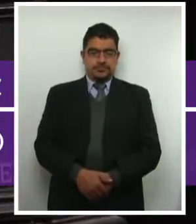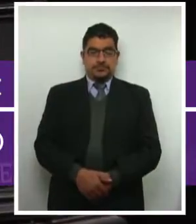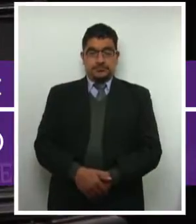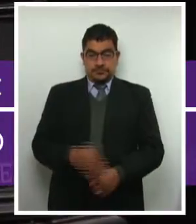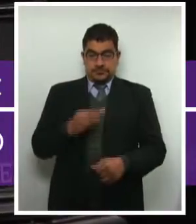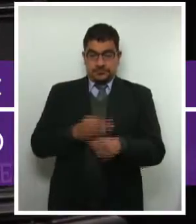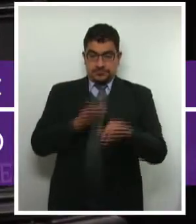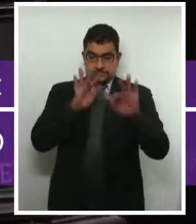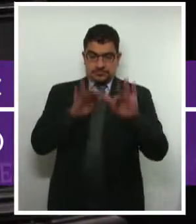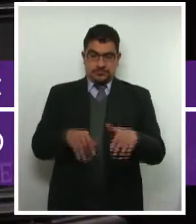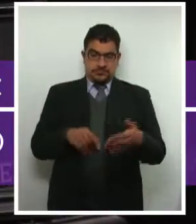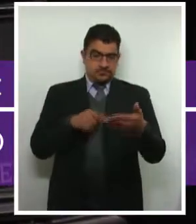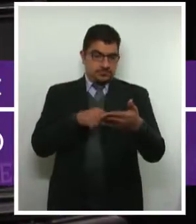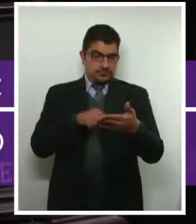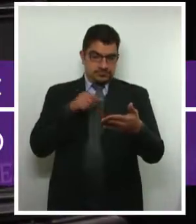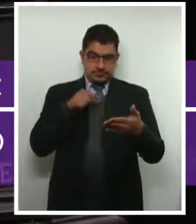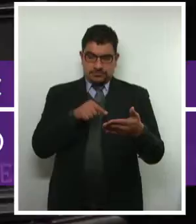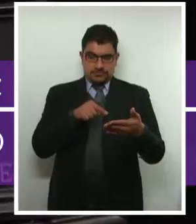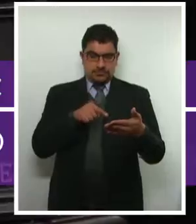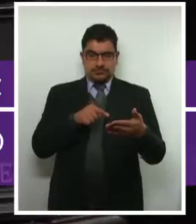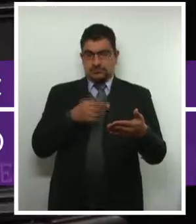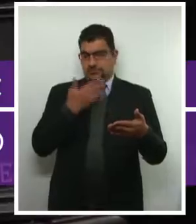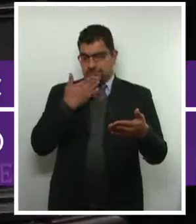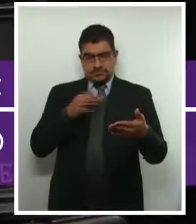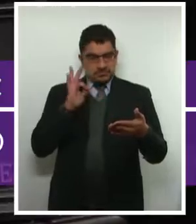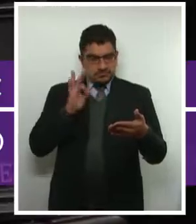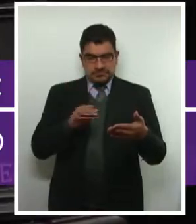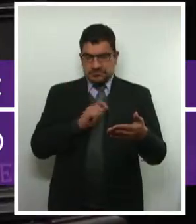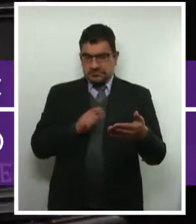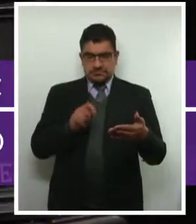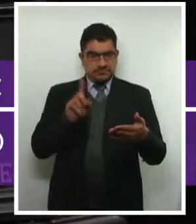hoy tenemos no es un buen texto.